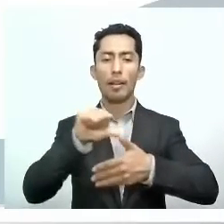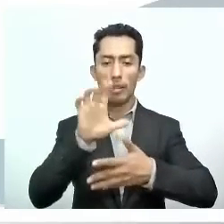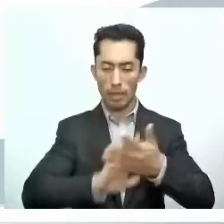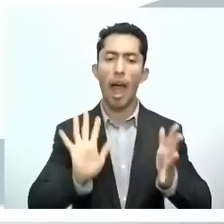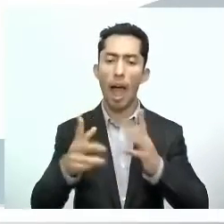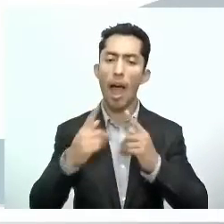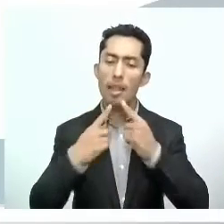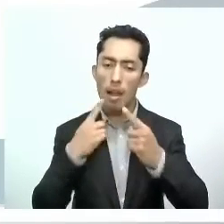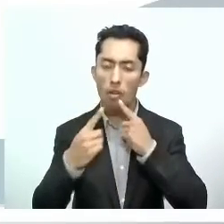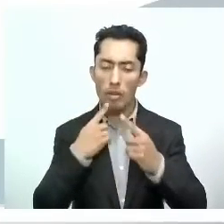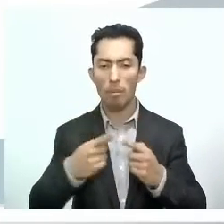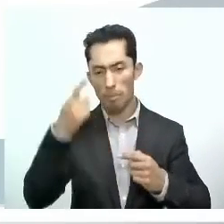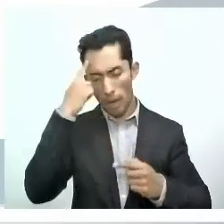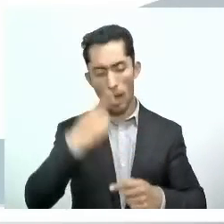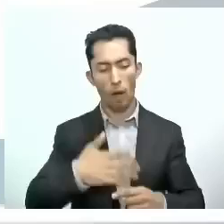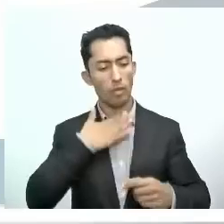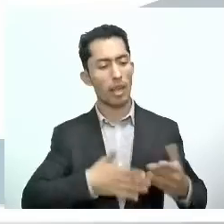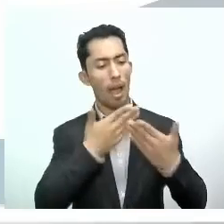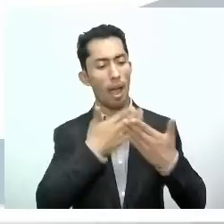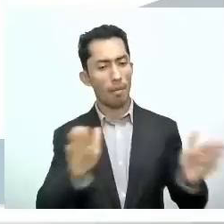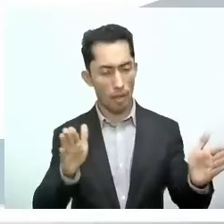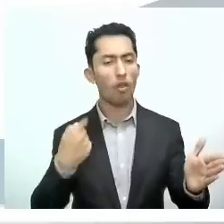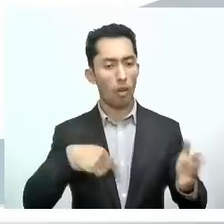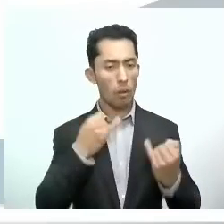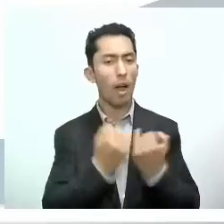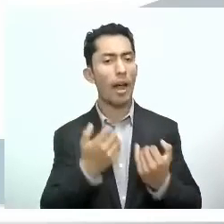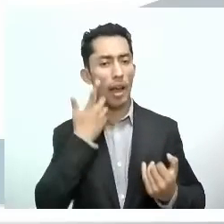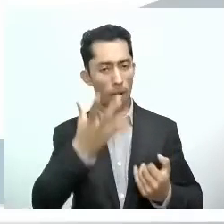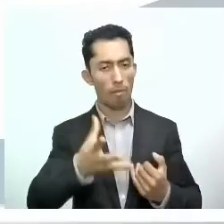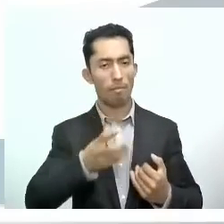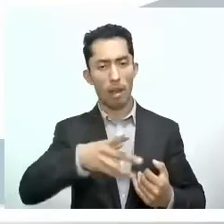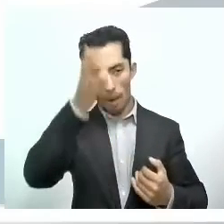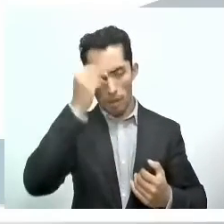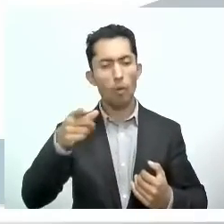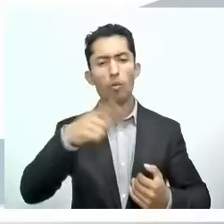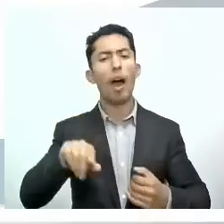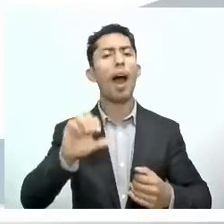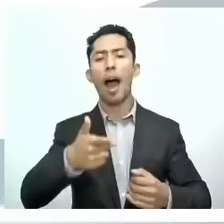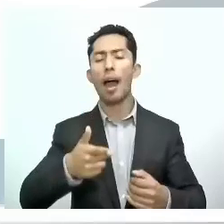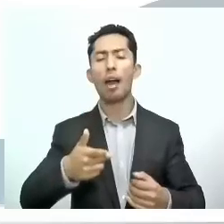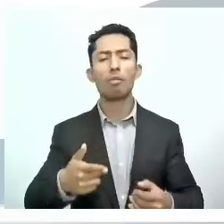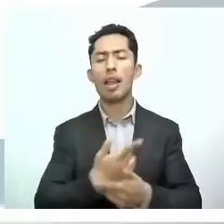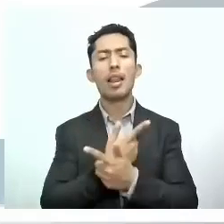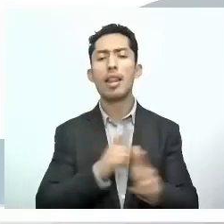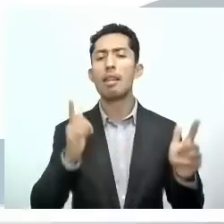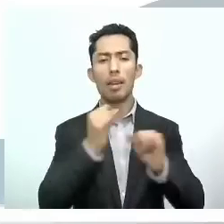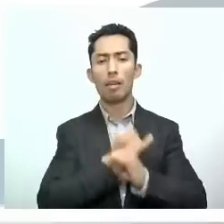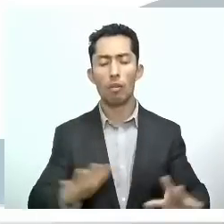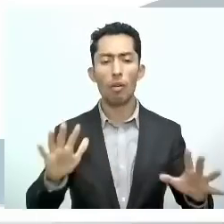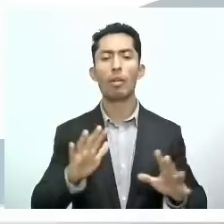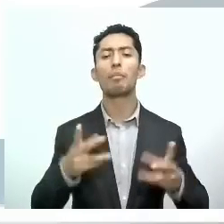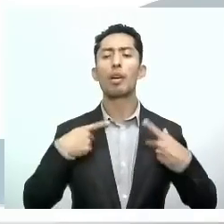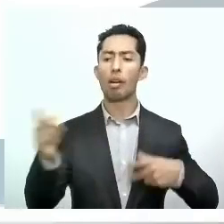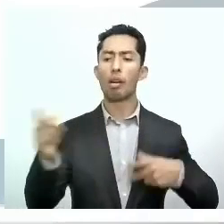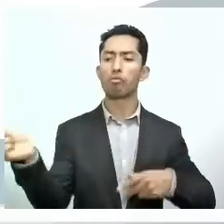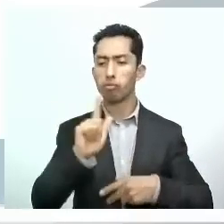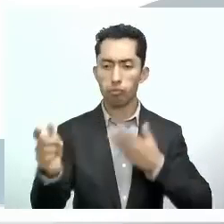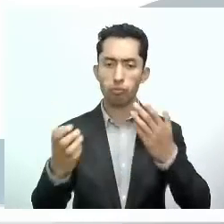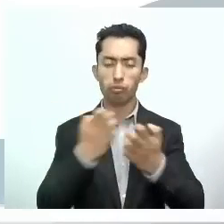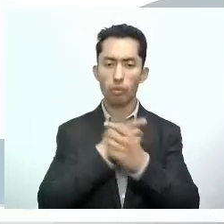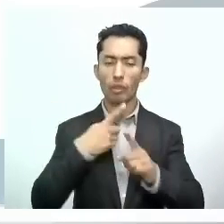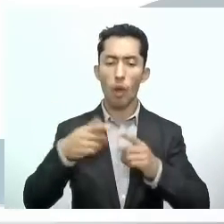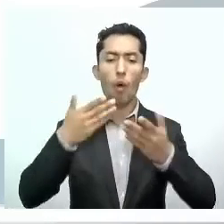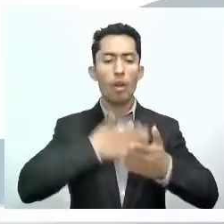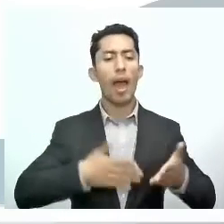por justicia abierta. Y ustedes pueden tomar cualquier texto de algún académico de justicia abierta y